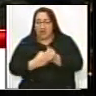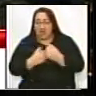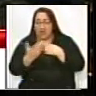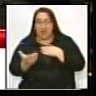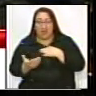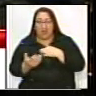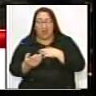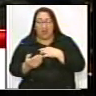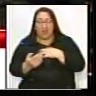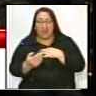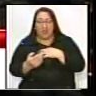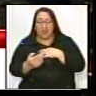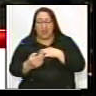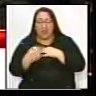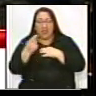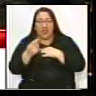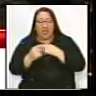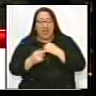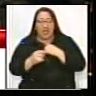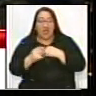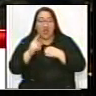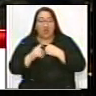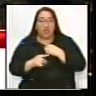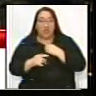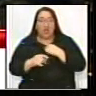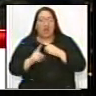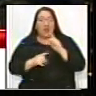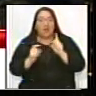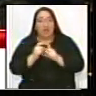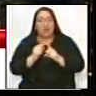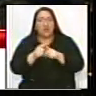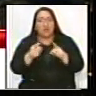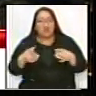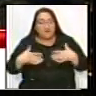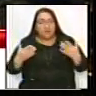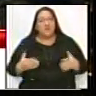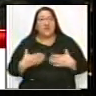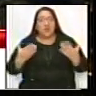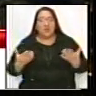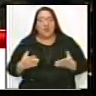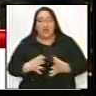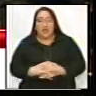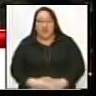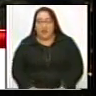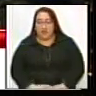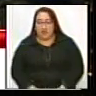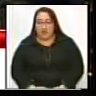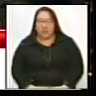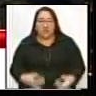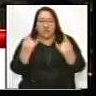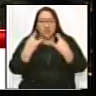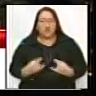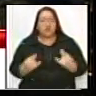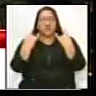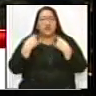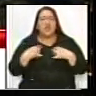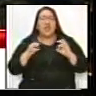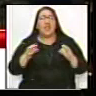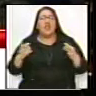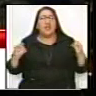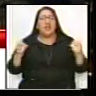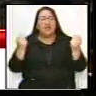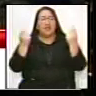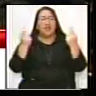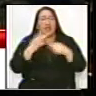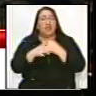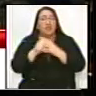voy a pedir a Diego que les dirija unas palabras para que todos nos motivemos y nos recarguemos de energías y entendamos que